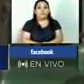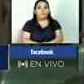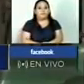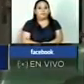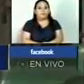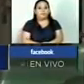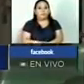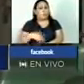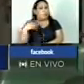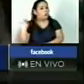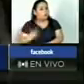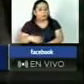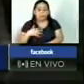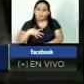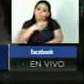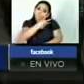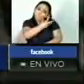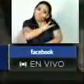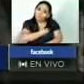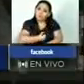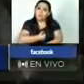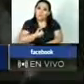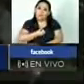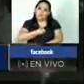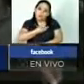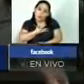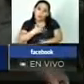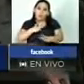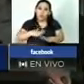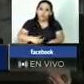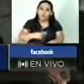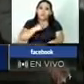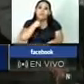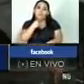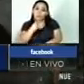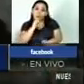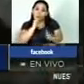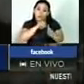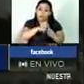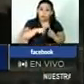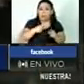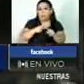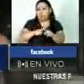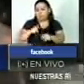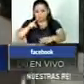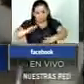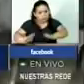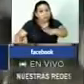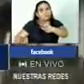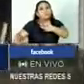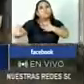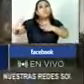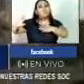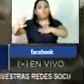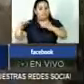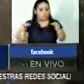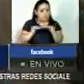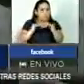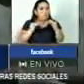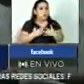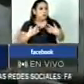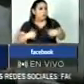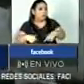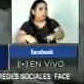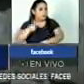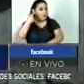Fue tremendo, nos dijo con suave voz. Sin embargo, asegura que prometió ser el mismo de siempre,